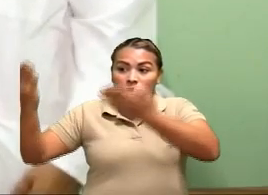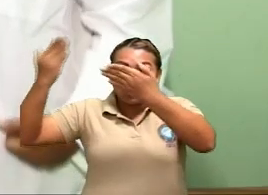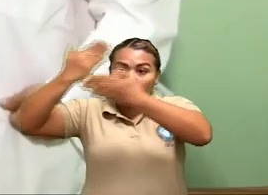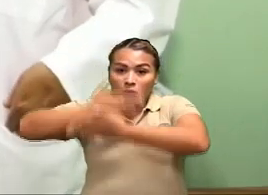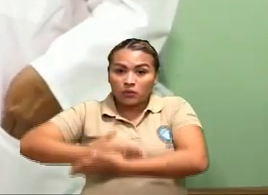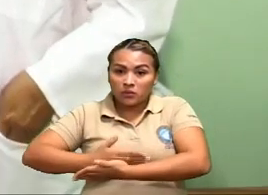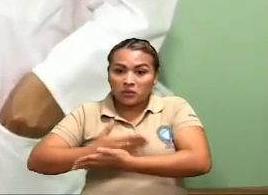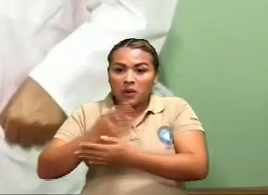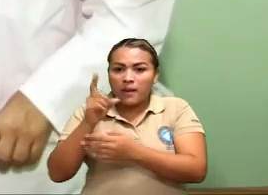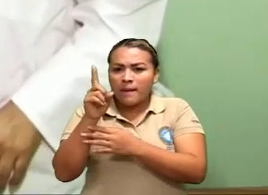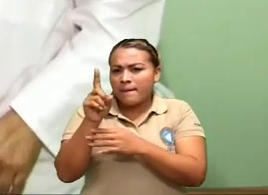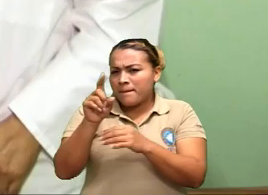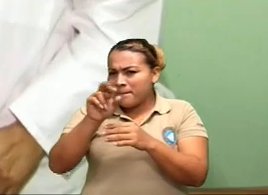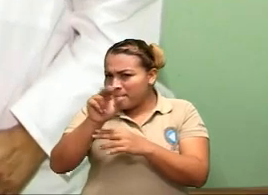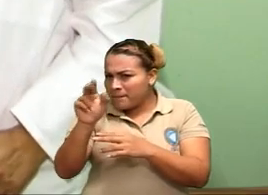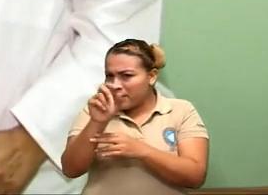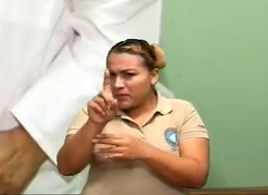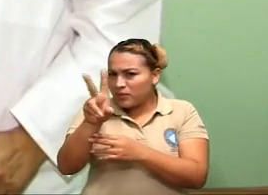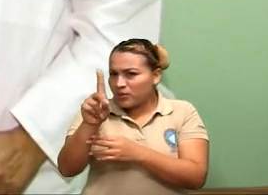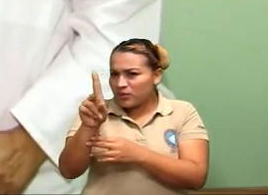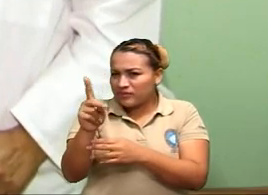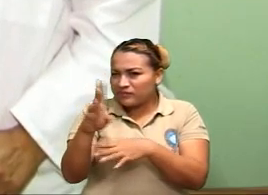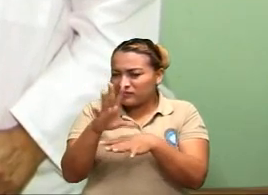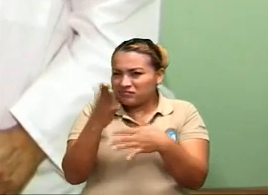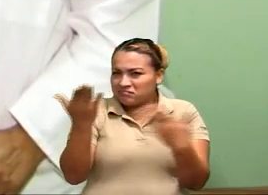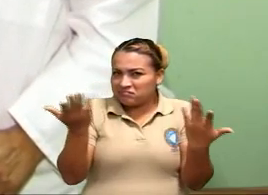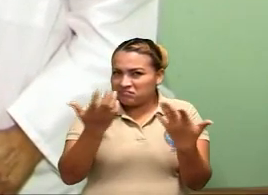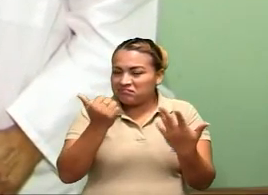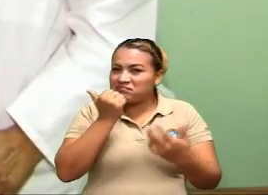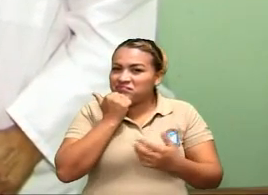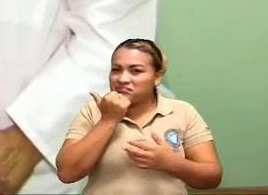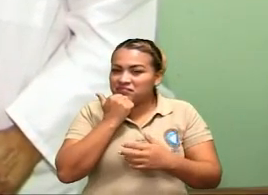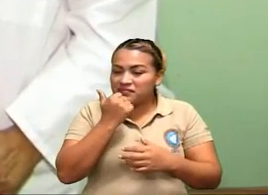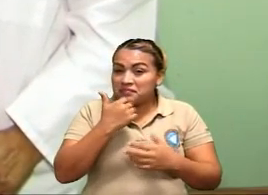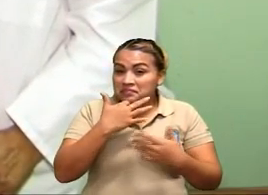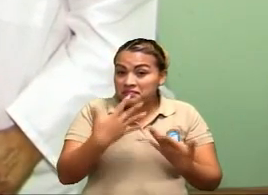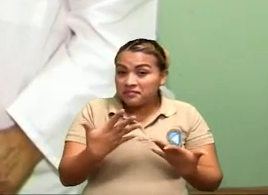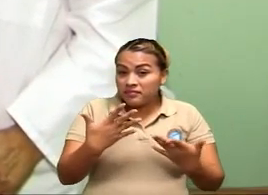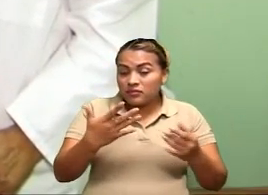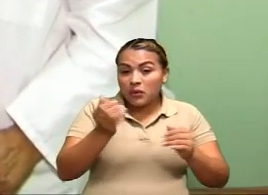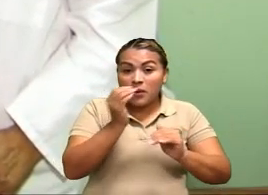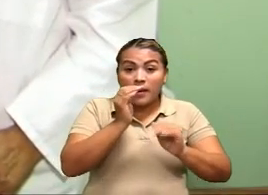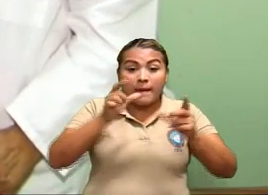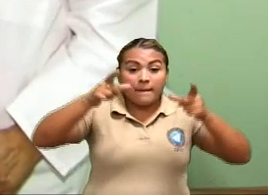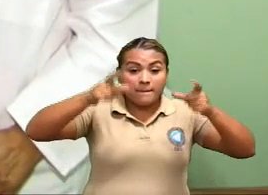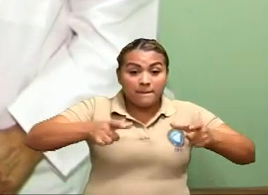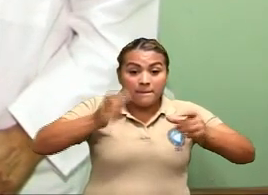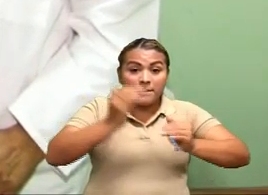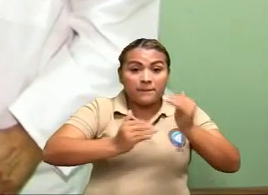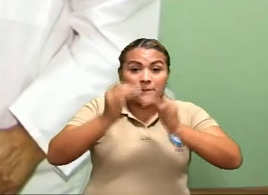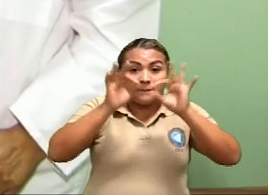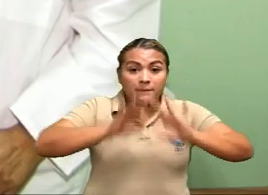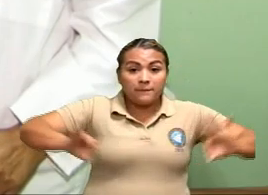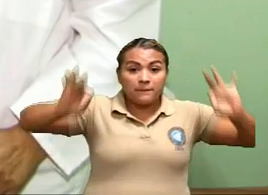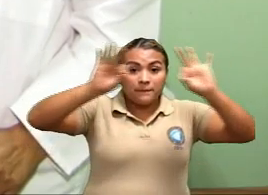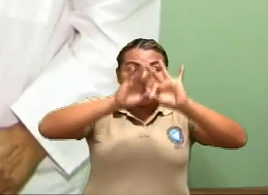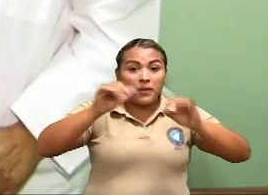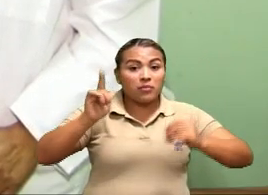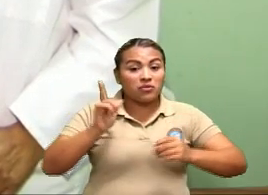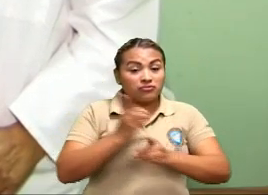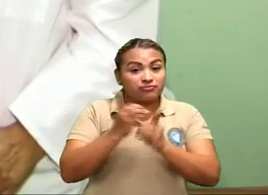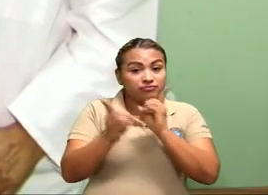almuerzo. Esa es una idea errónea, porque el plato más importante de todo el día tiene que